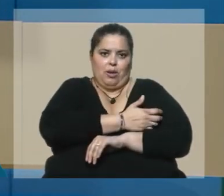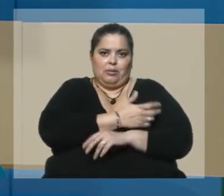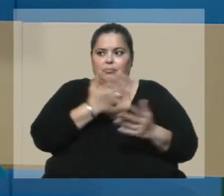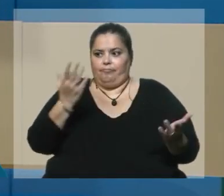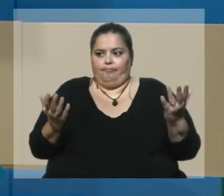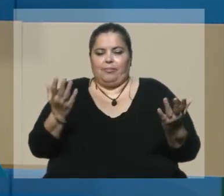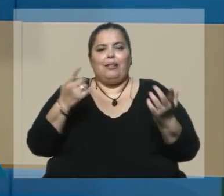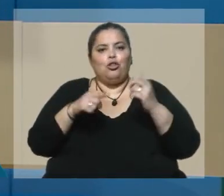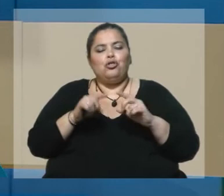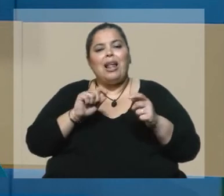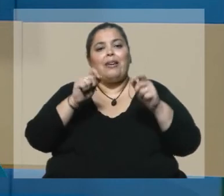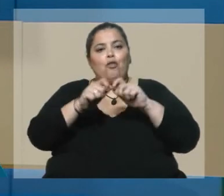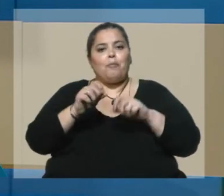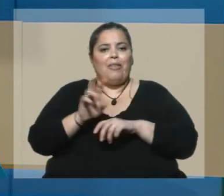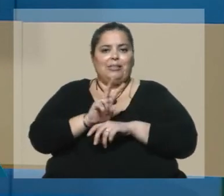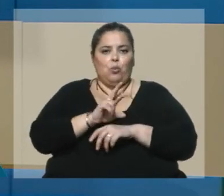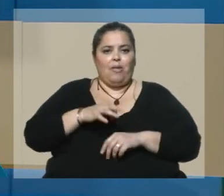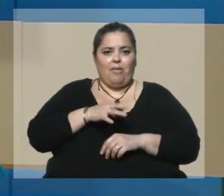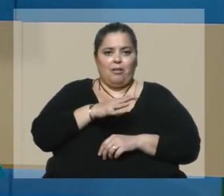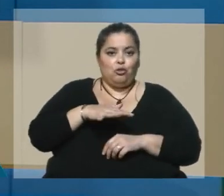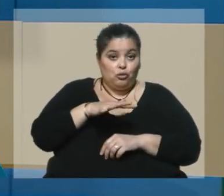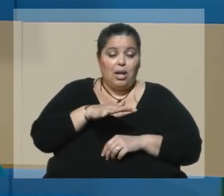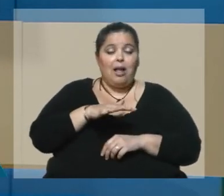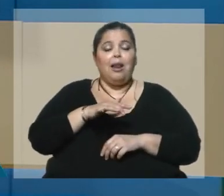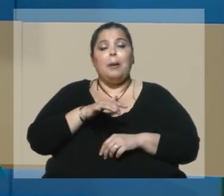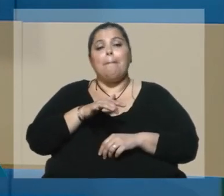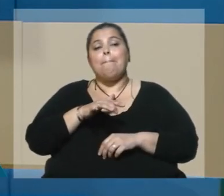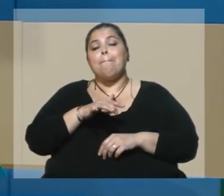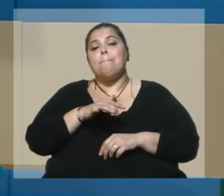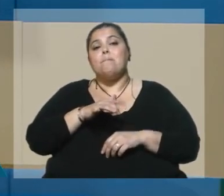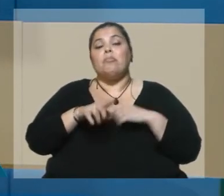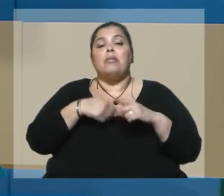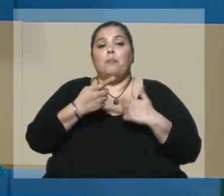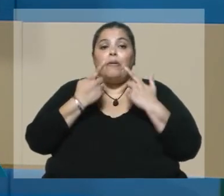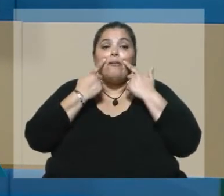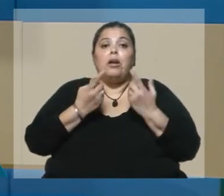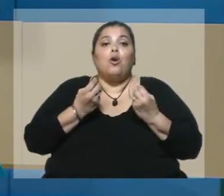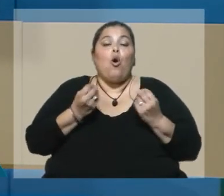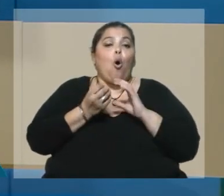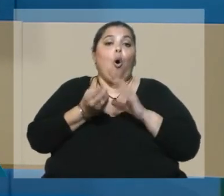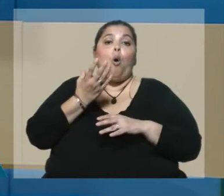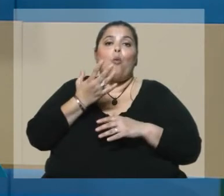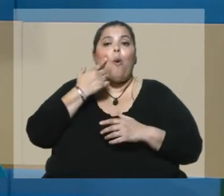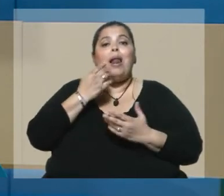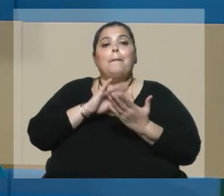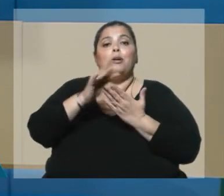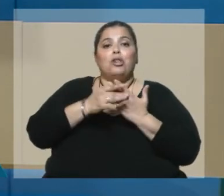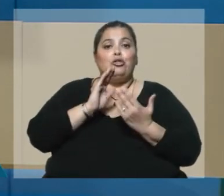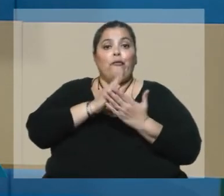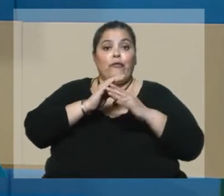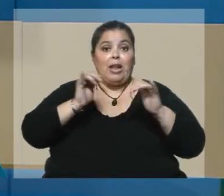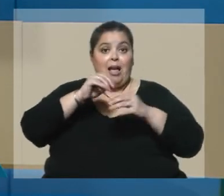la reforma de la seguridad social después veremos que surge y cuál es el proyecto final en el parlamento